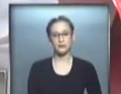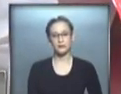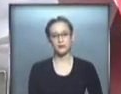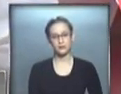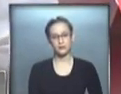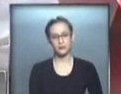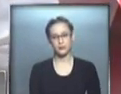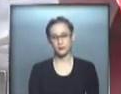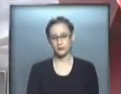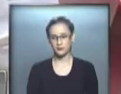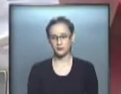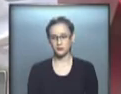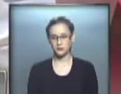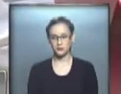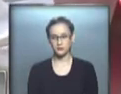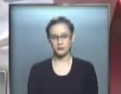y